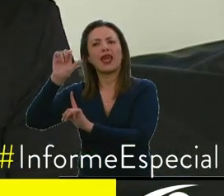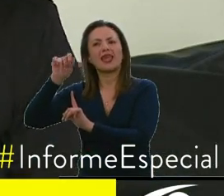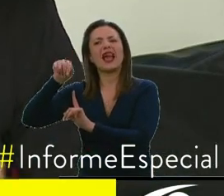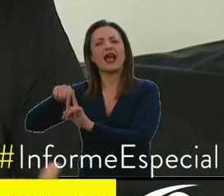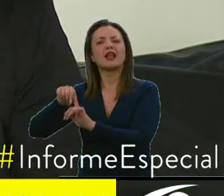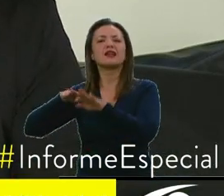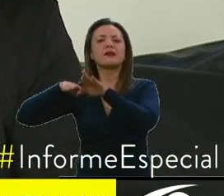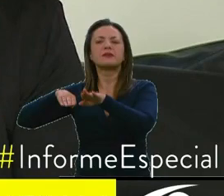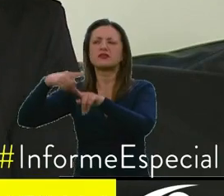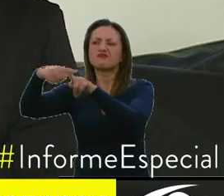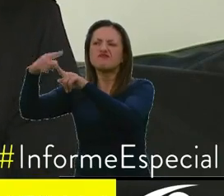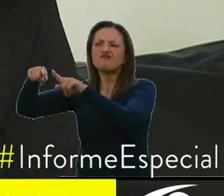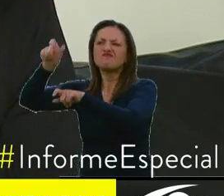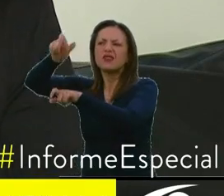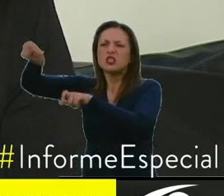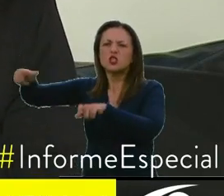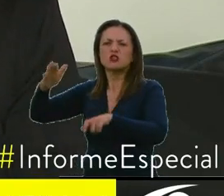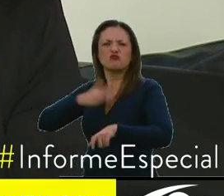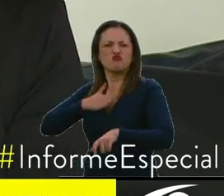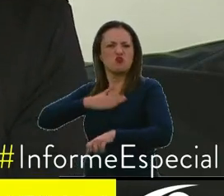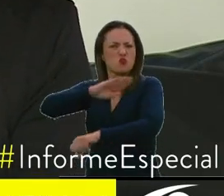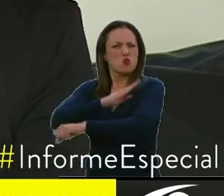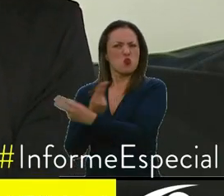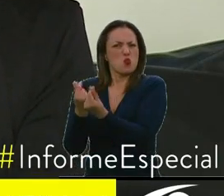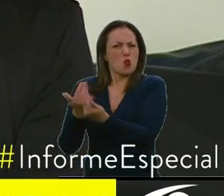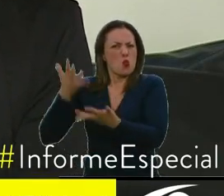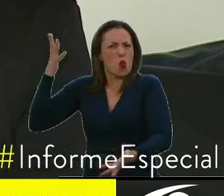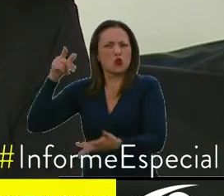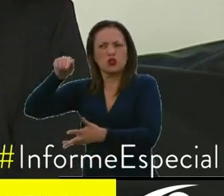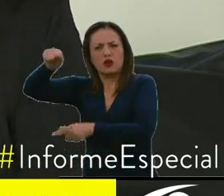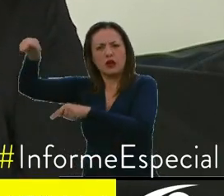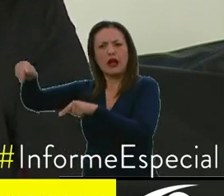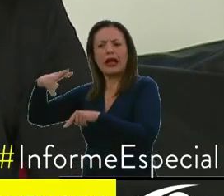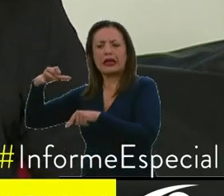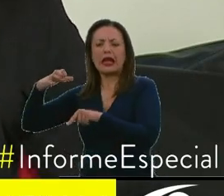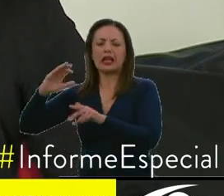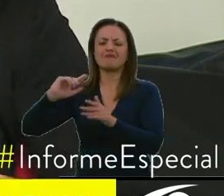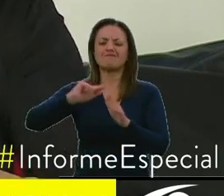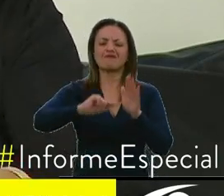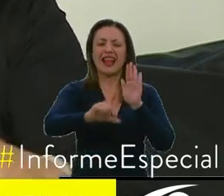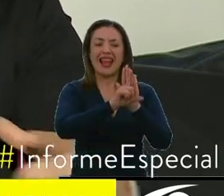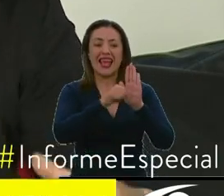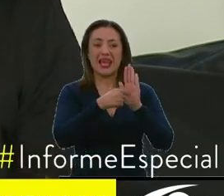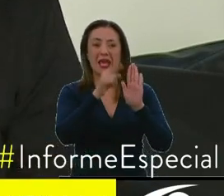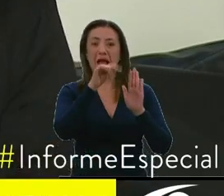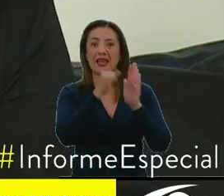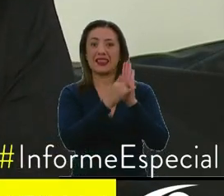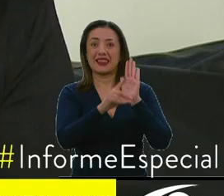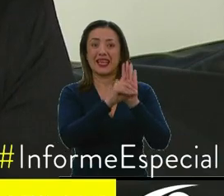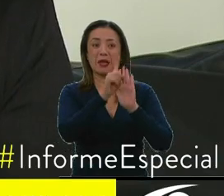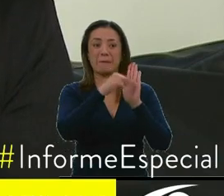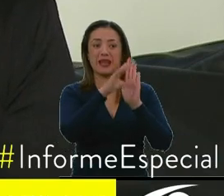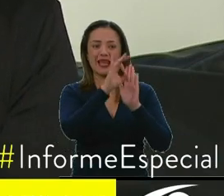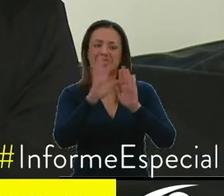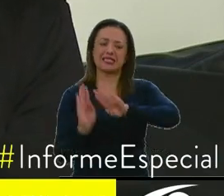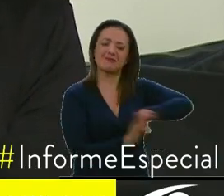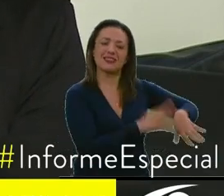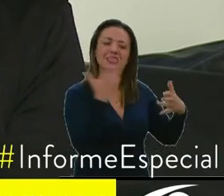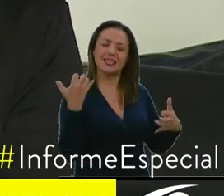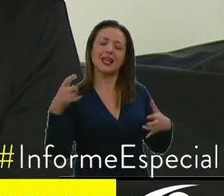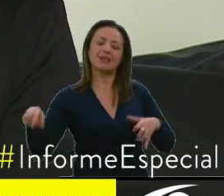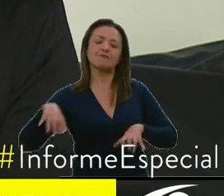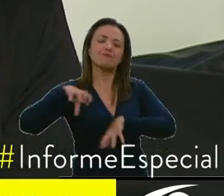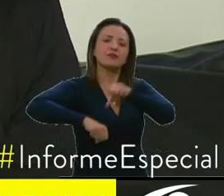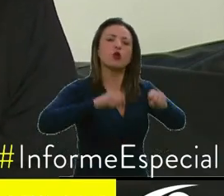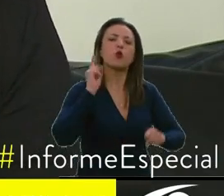de la región, familias muy poderosas, y es un decreto que busca justo brindar la protección integral del territorio frente a